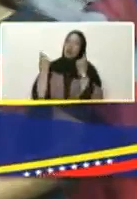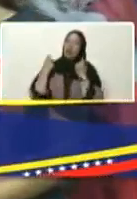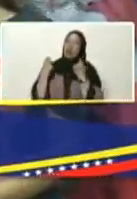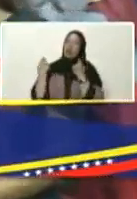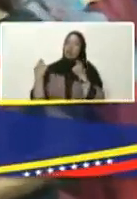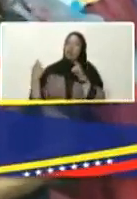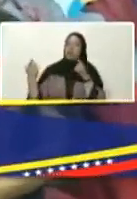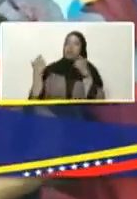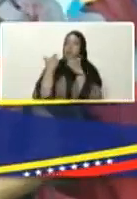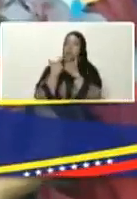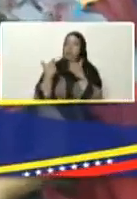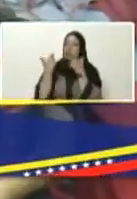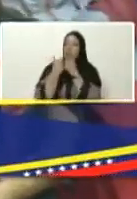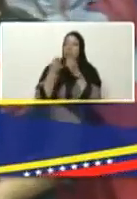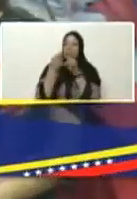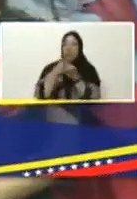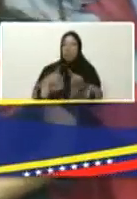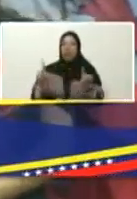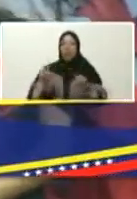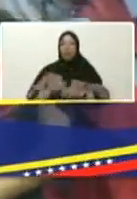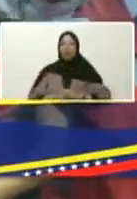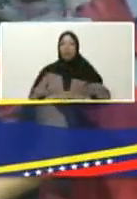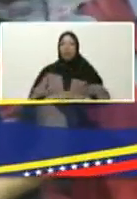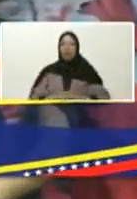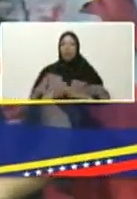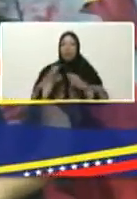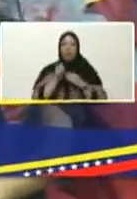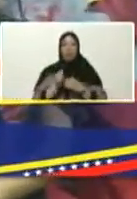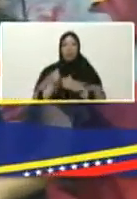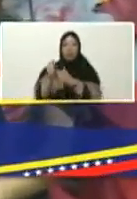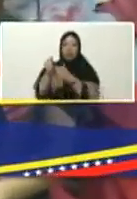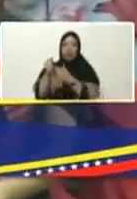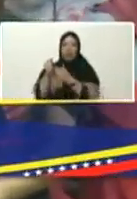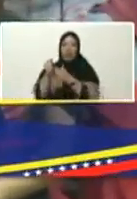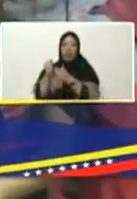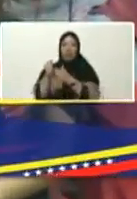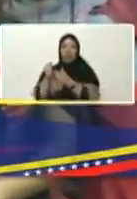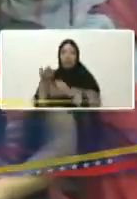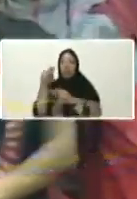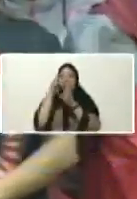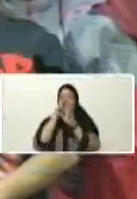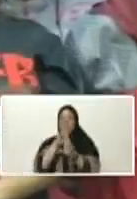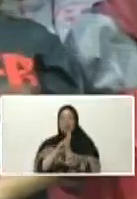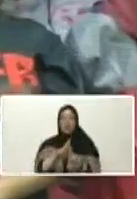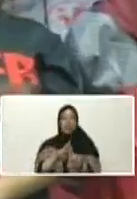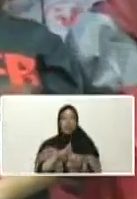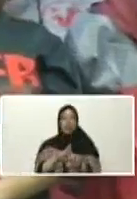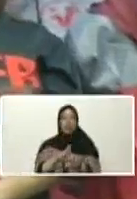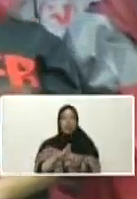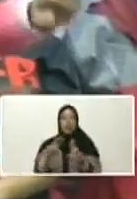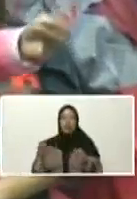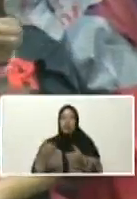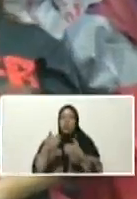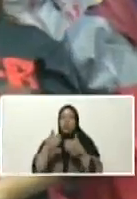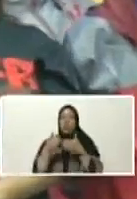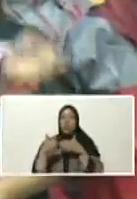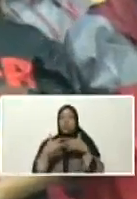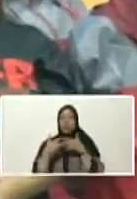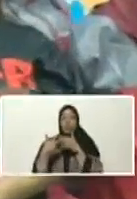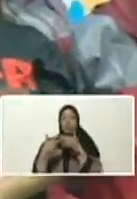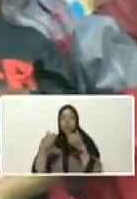de guerra multidimensional, a un liderazgo que es el resultado de una